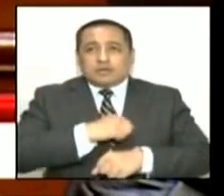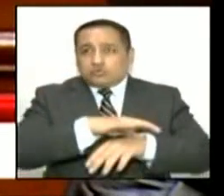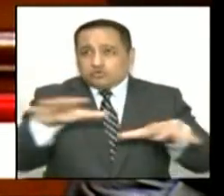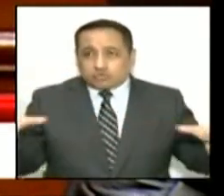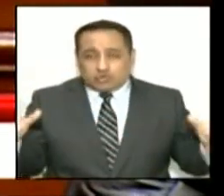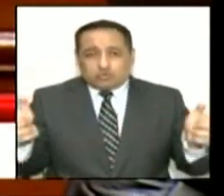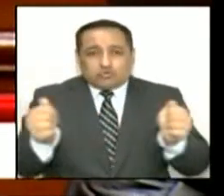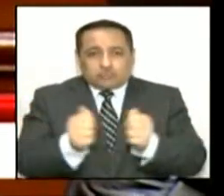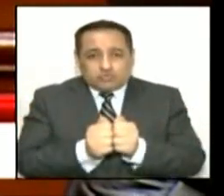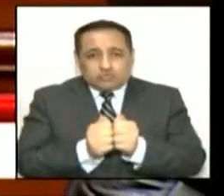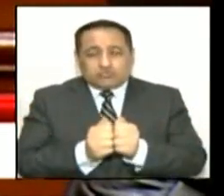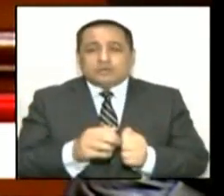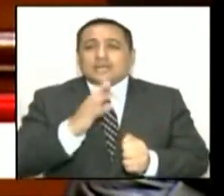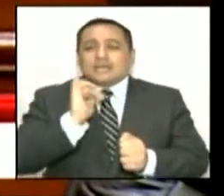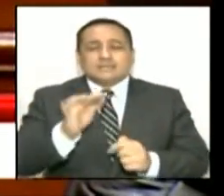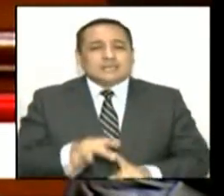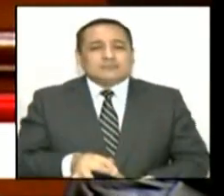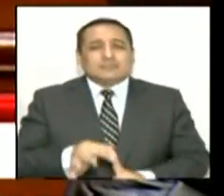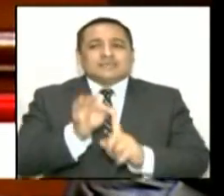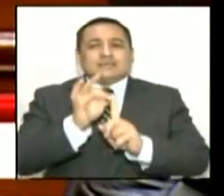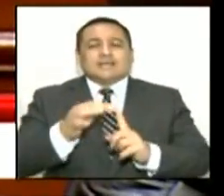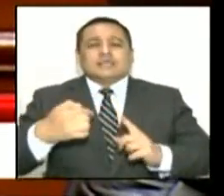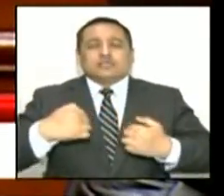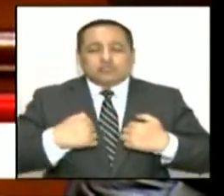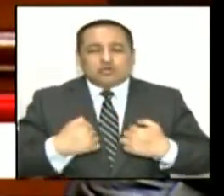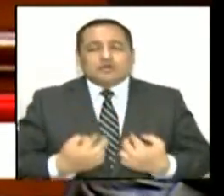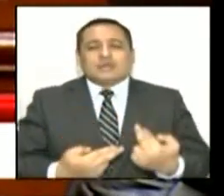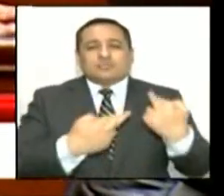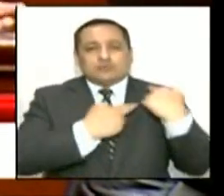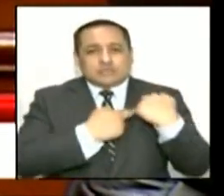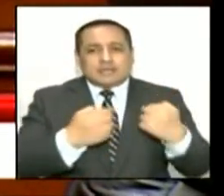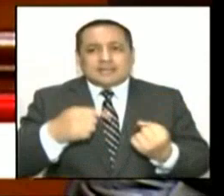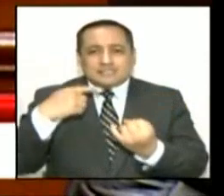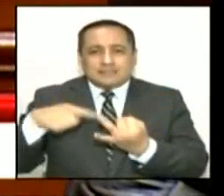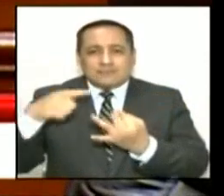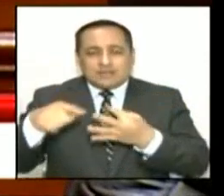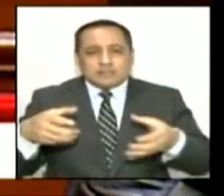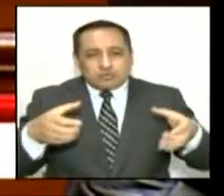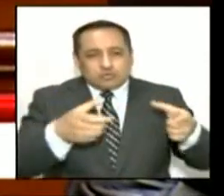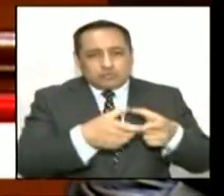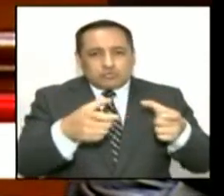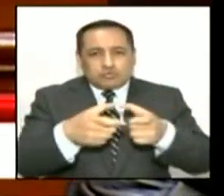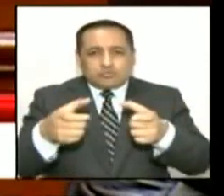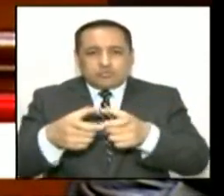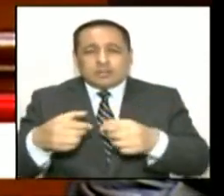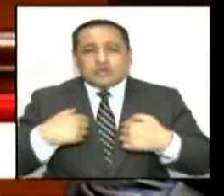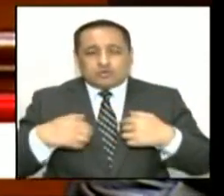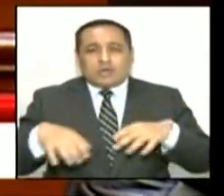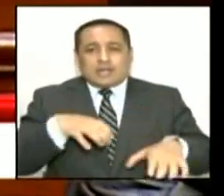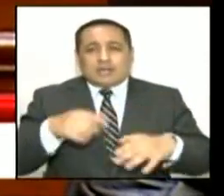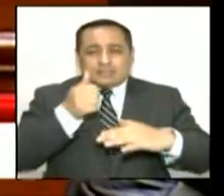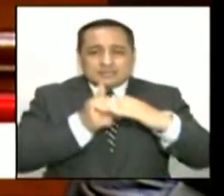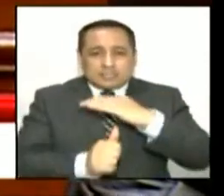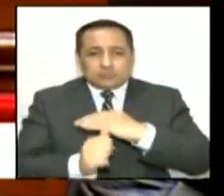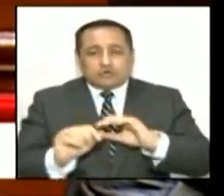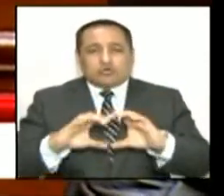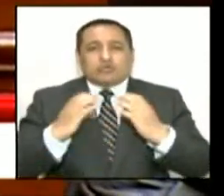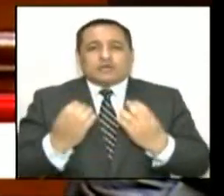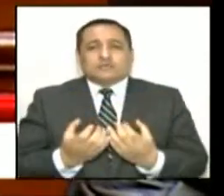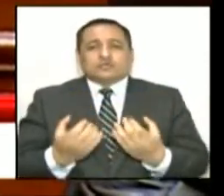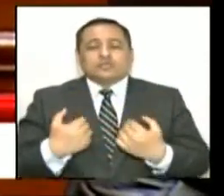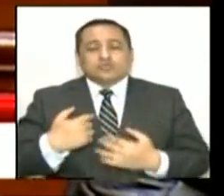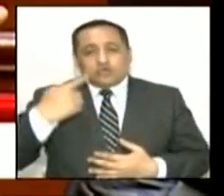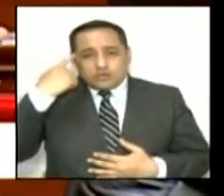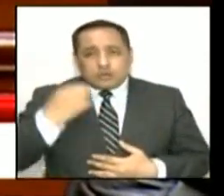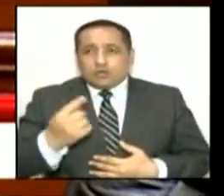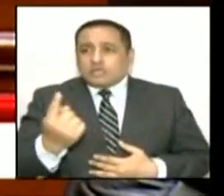conjunto, y ese ha sido el privilegio que he tenido en las distintas tareas que me ha tocado realizar en este Congreso, y creo